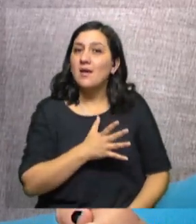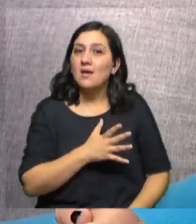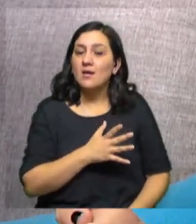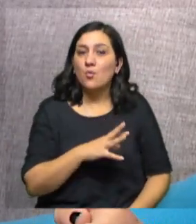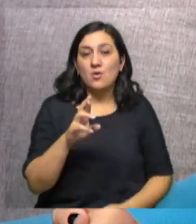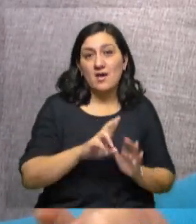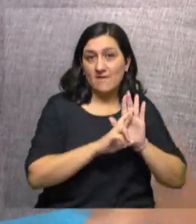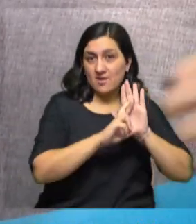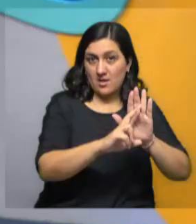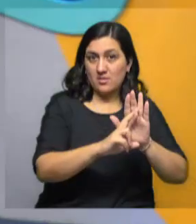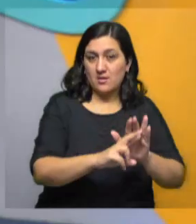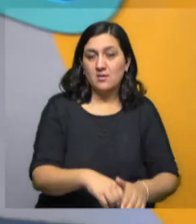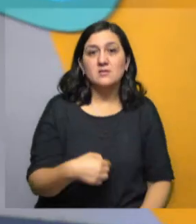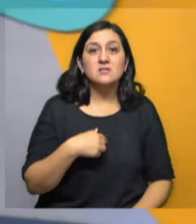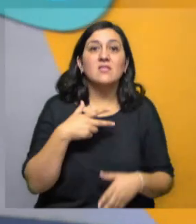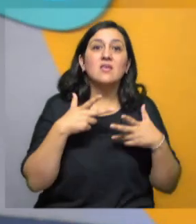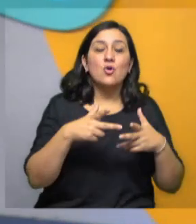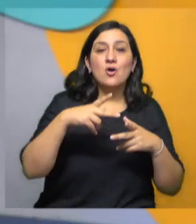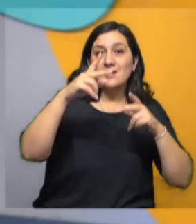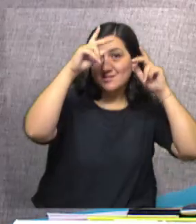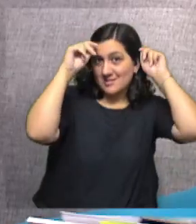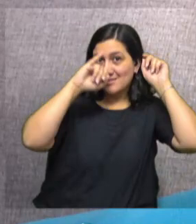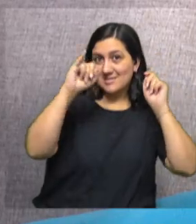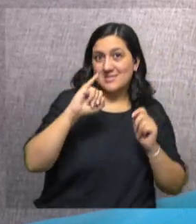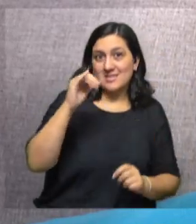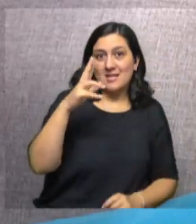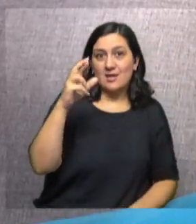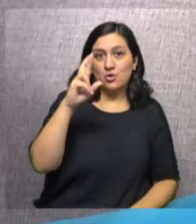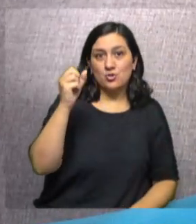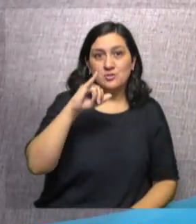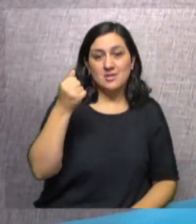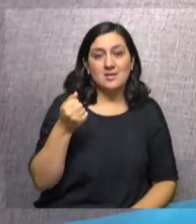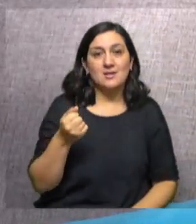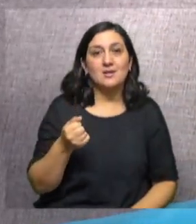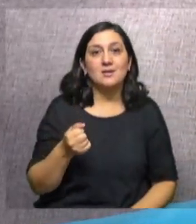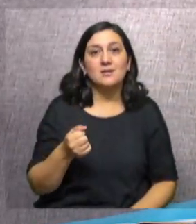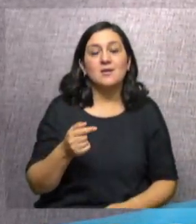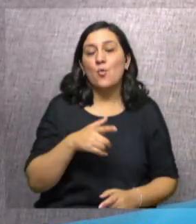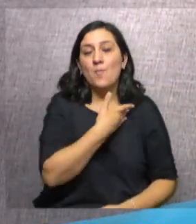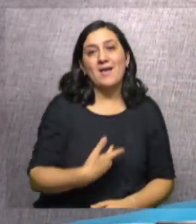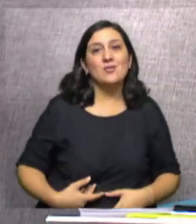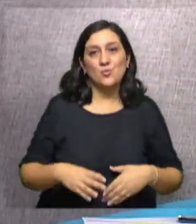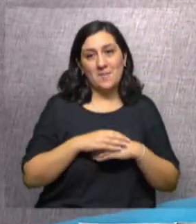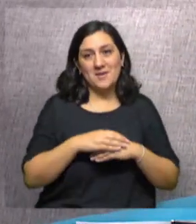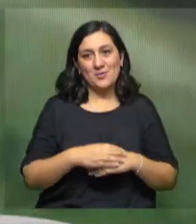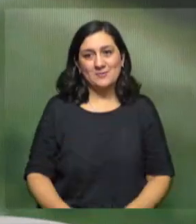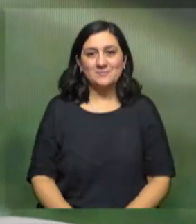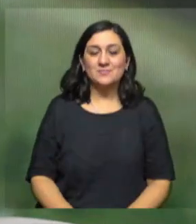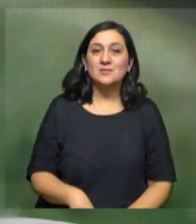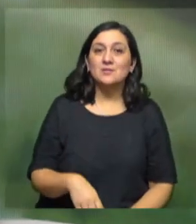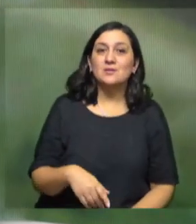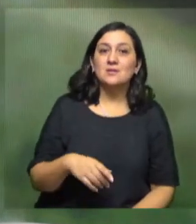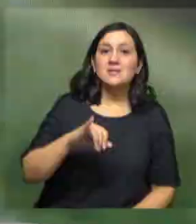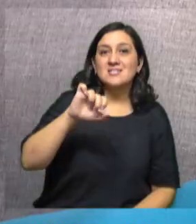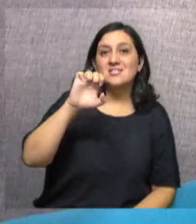Una referencia. Si yo te digo Zita Rosa. Una referencia. Un maestro, un amigo. Bien. Si yo te digo